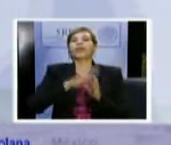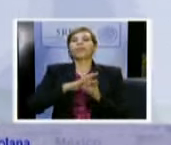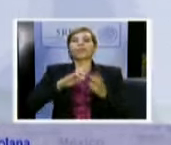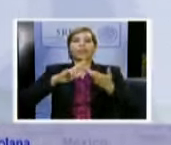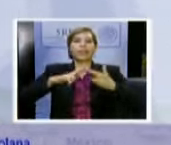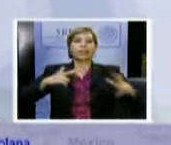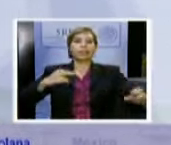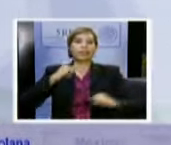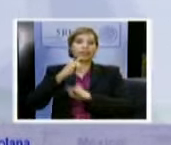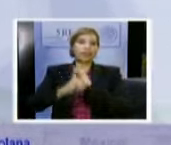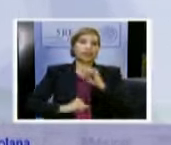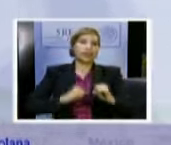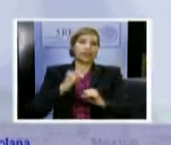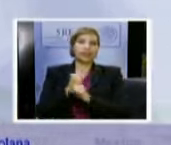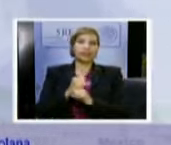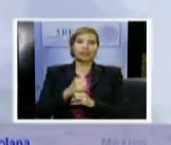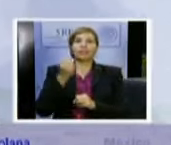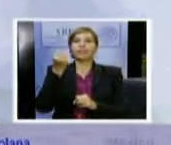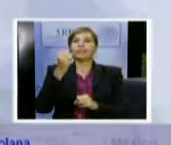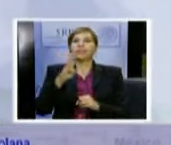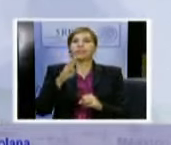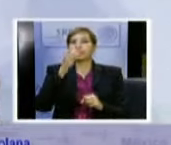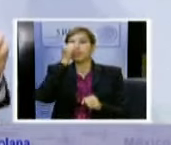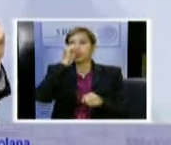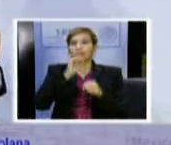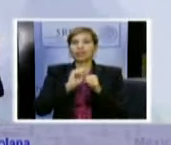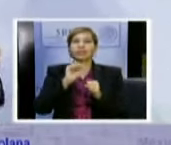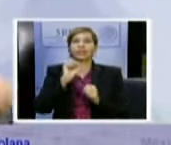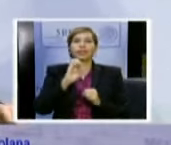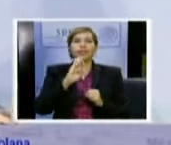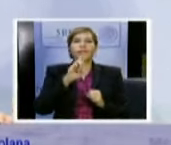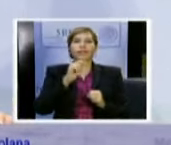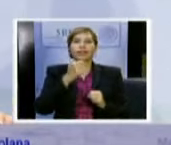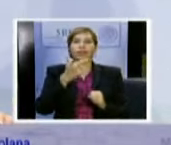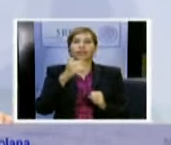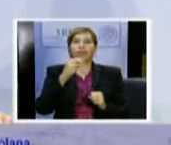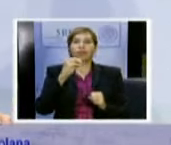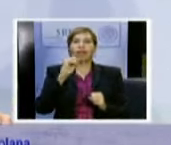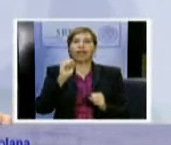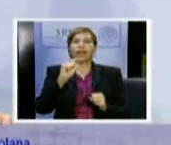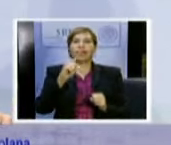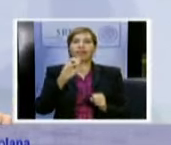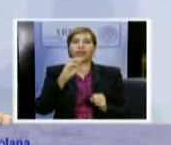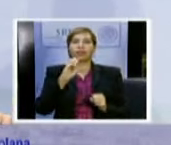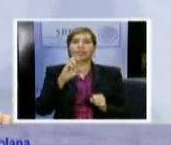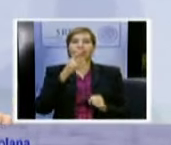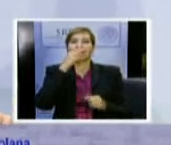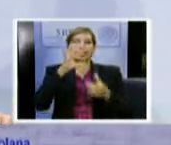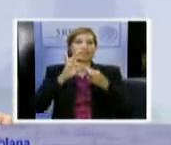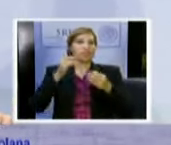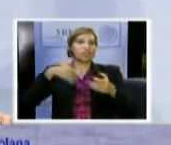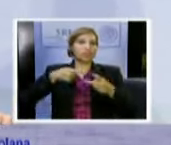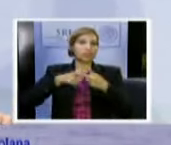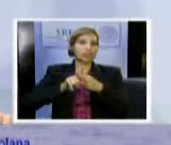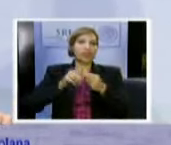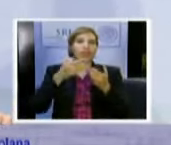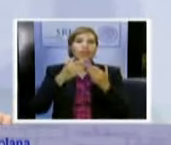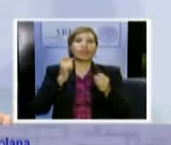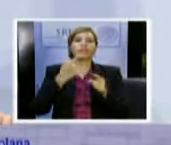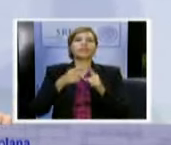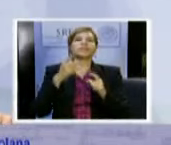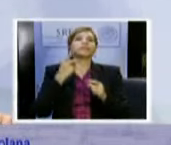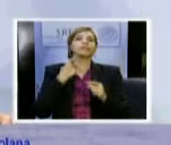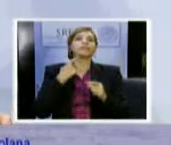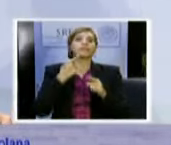Internacionales, y el subsecretario Sergio Alcocer inicia en su introducción diciendo: hoy en día la diplomacia